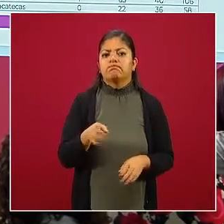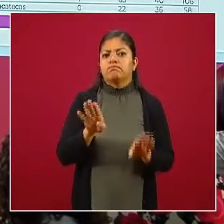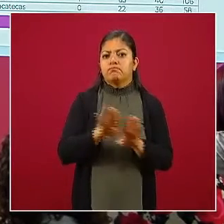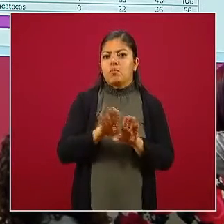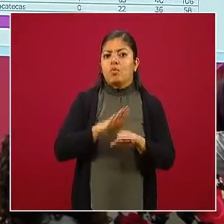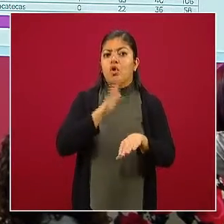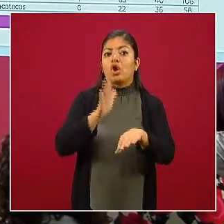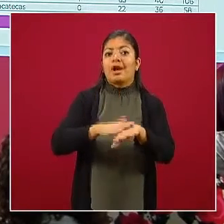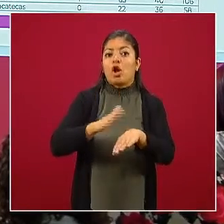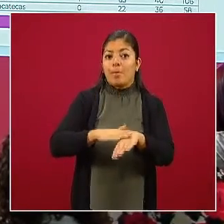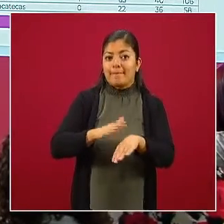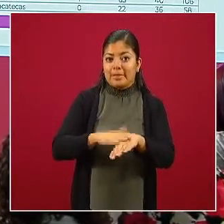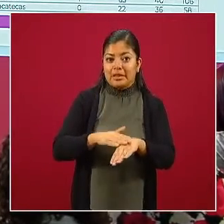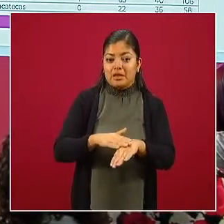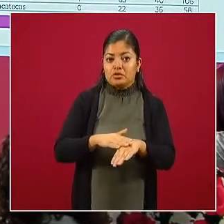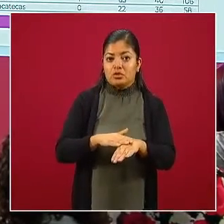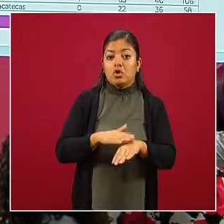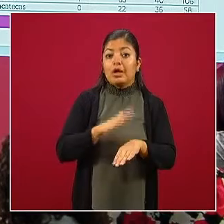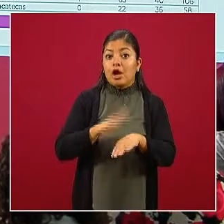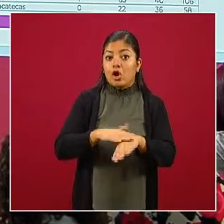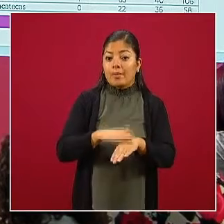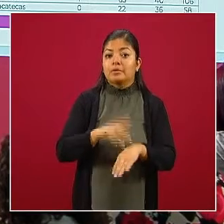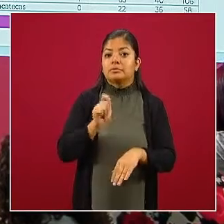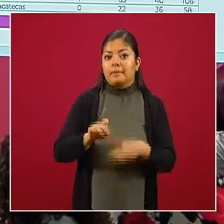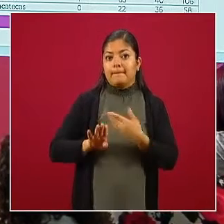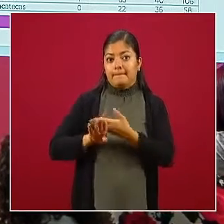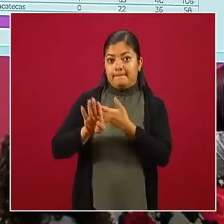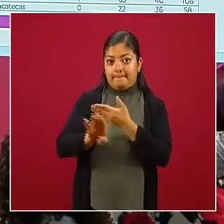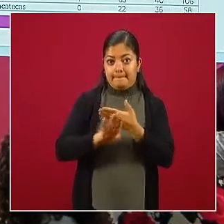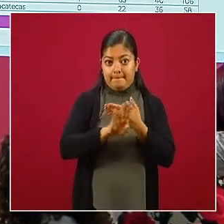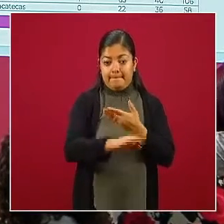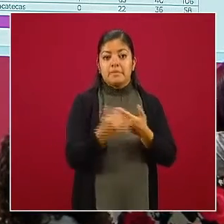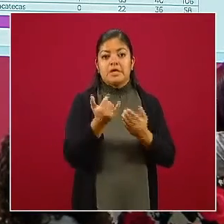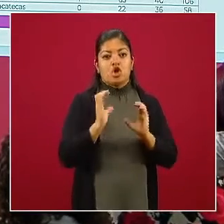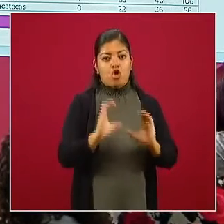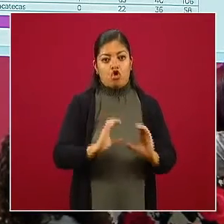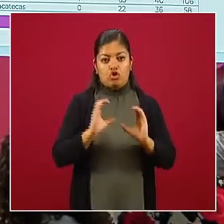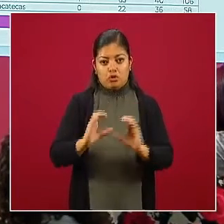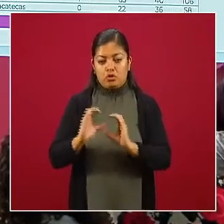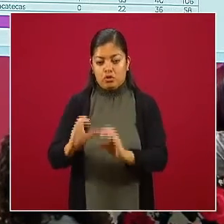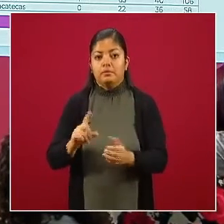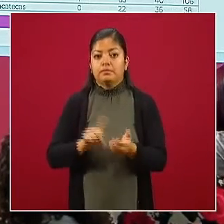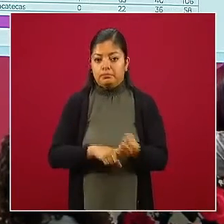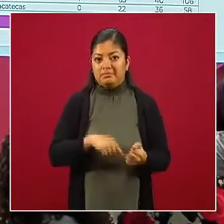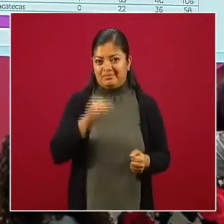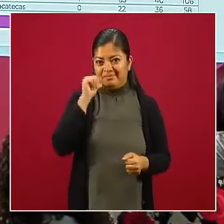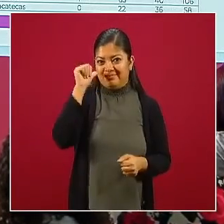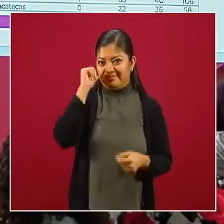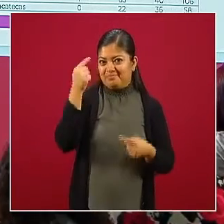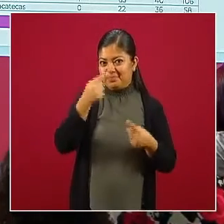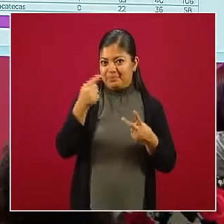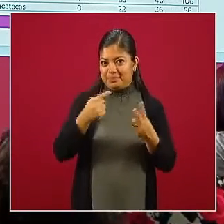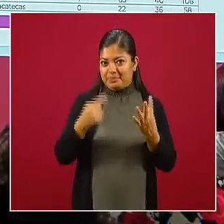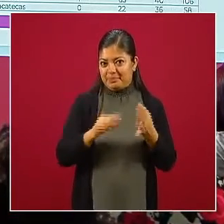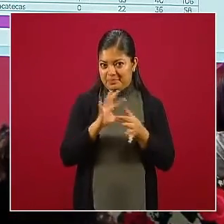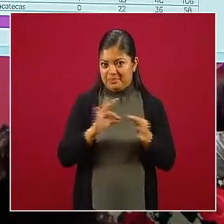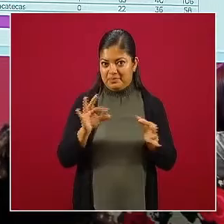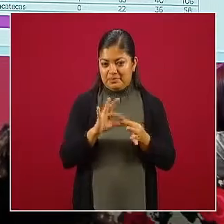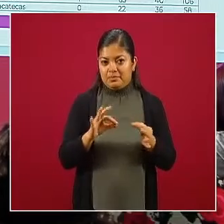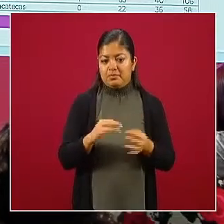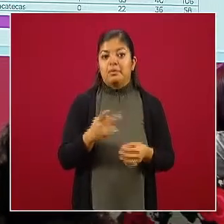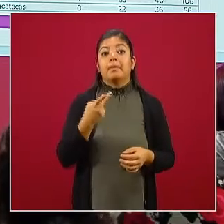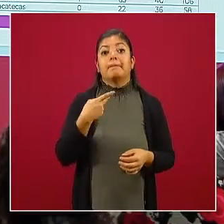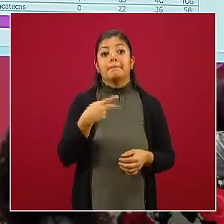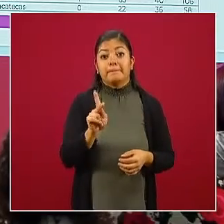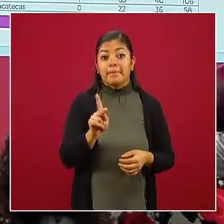recomendaciones generales de prevención y control que ayer precisamente enumerábamos, pero además